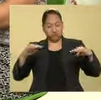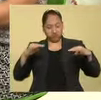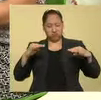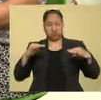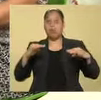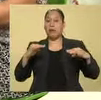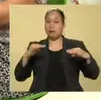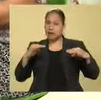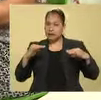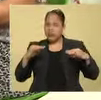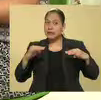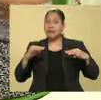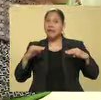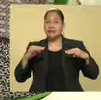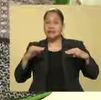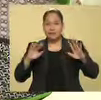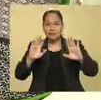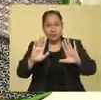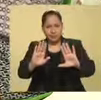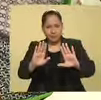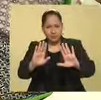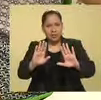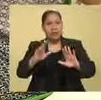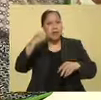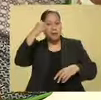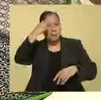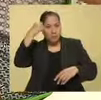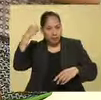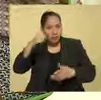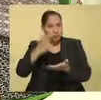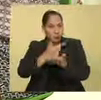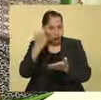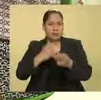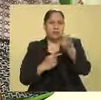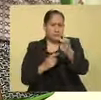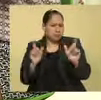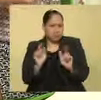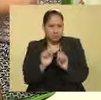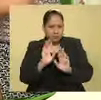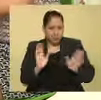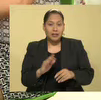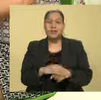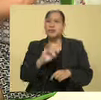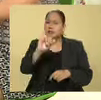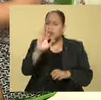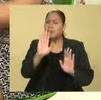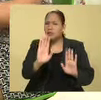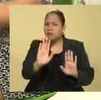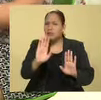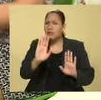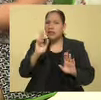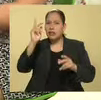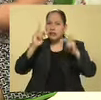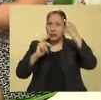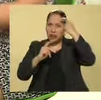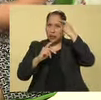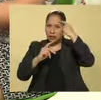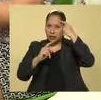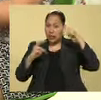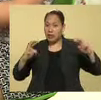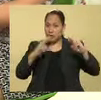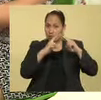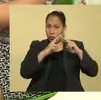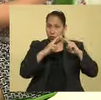definitivamente es el pecado. Es primero un pecado capital. Ah, es un pecado capital, exacto. Pero ¿qué es psicológicamente,